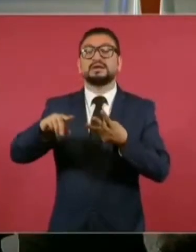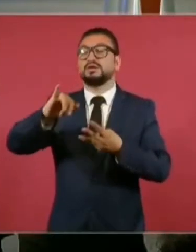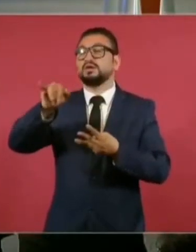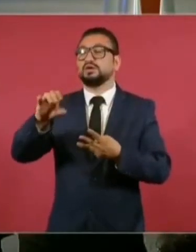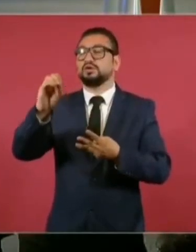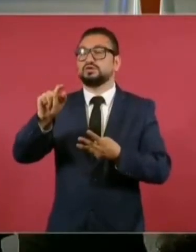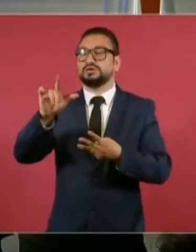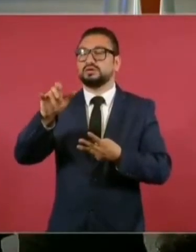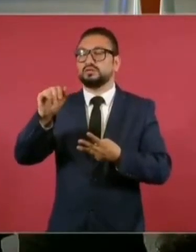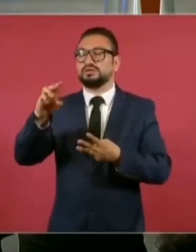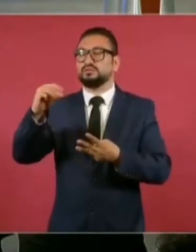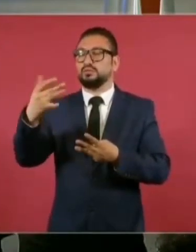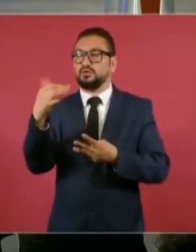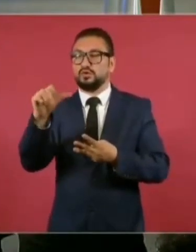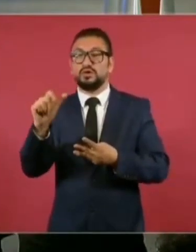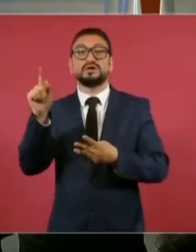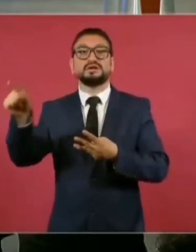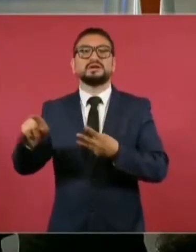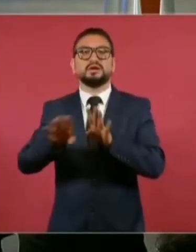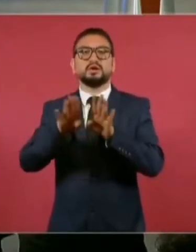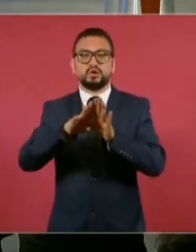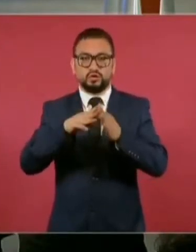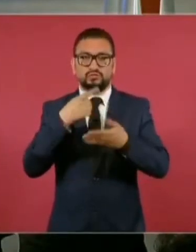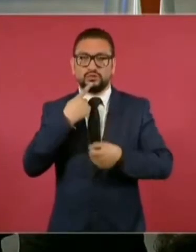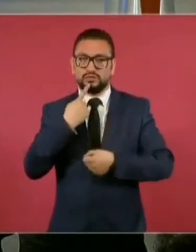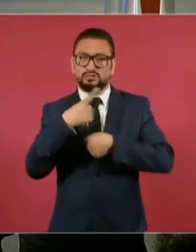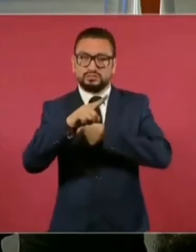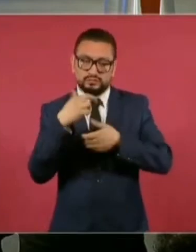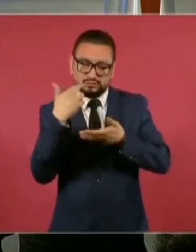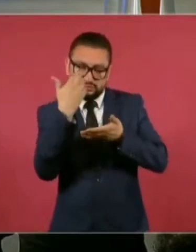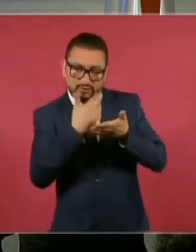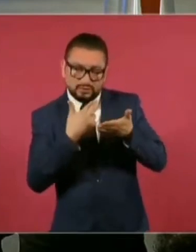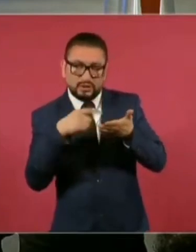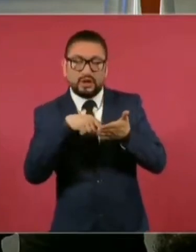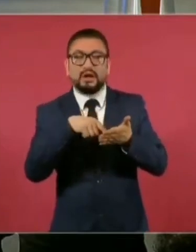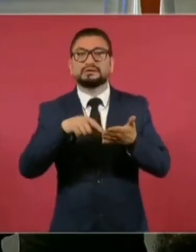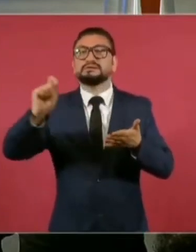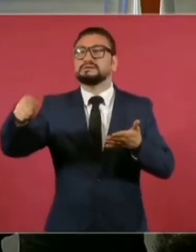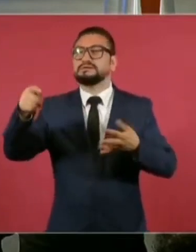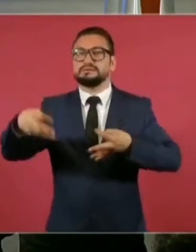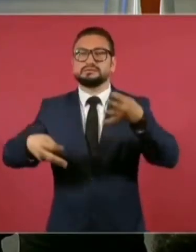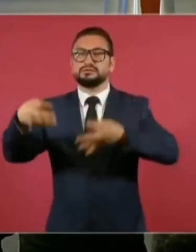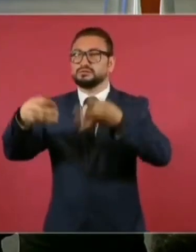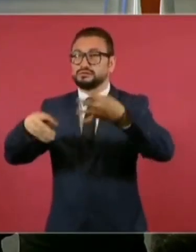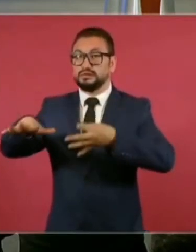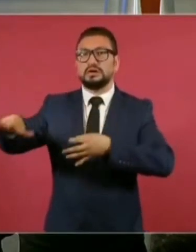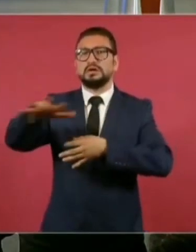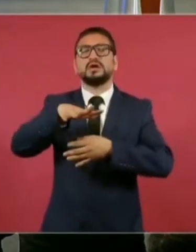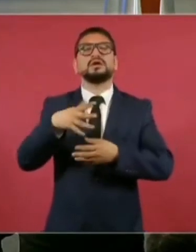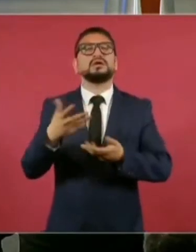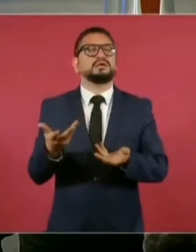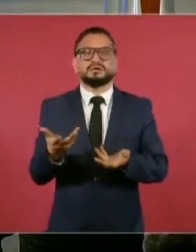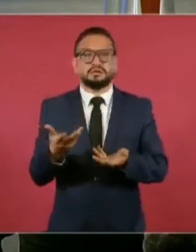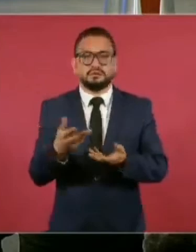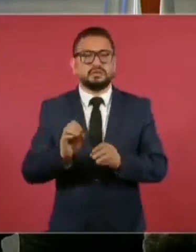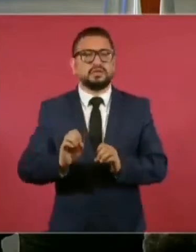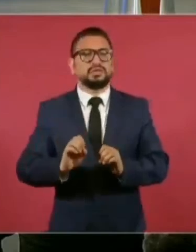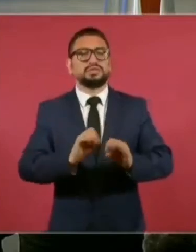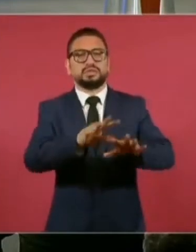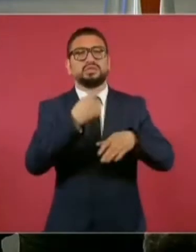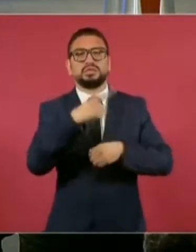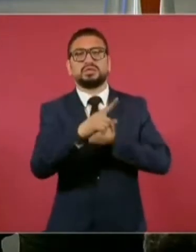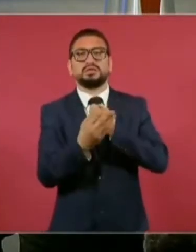Moya Flores. Esto es un amparo de revisión donde el tribunal colegiado otorgó amparo